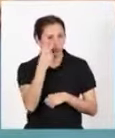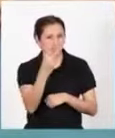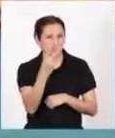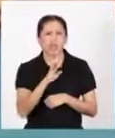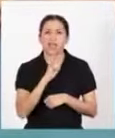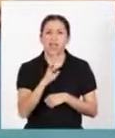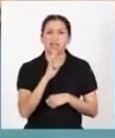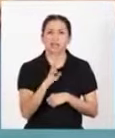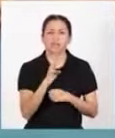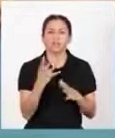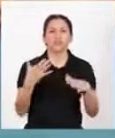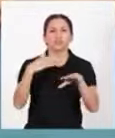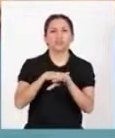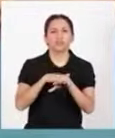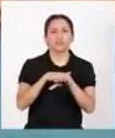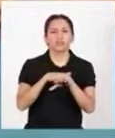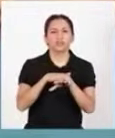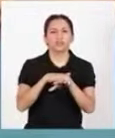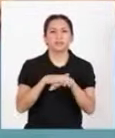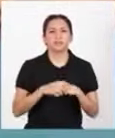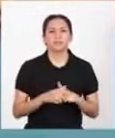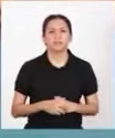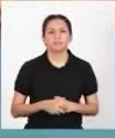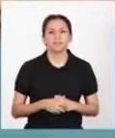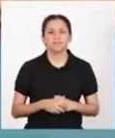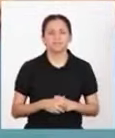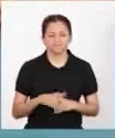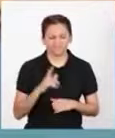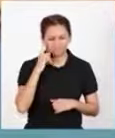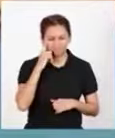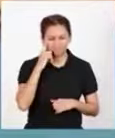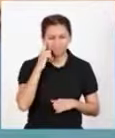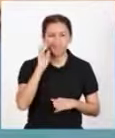Recuerdo que hablaron de...